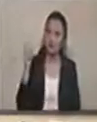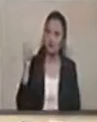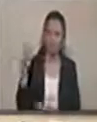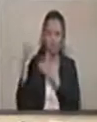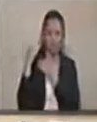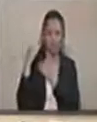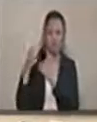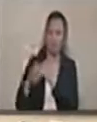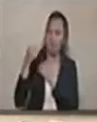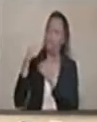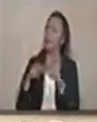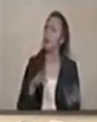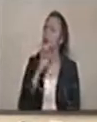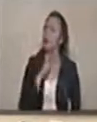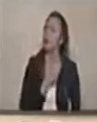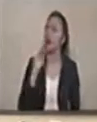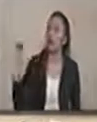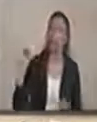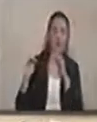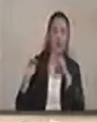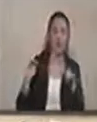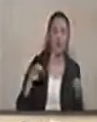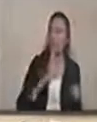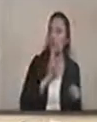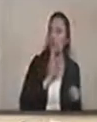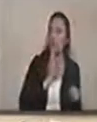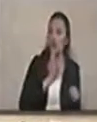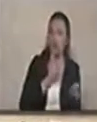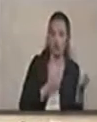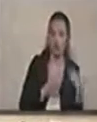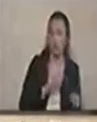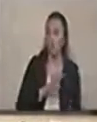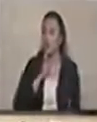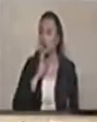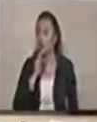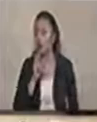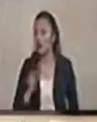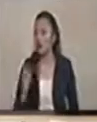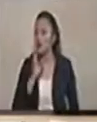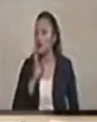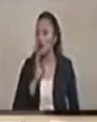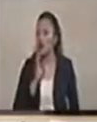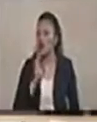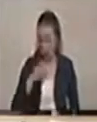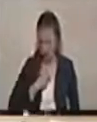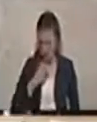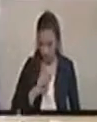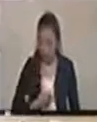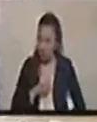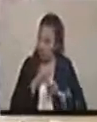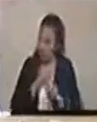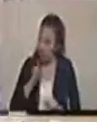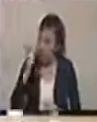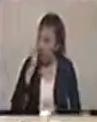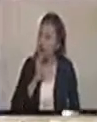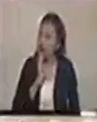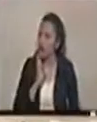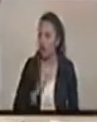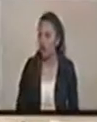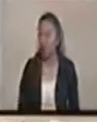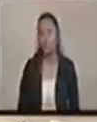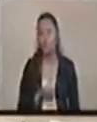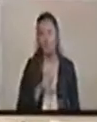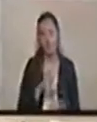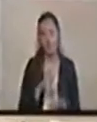quién es distribuidor y quién es consumidor. Por eso se establece el concepto, se adopta el